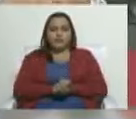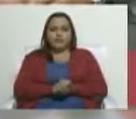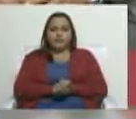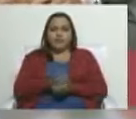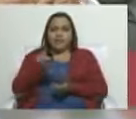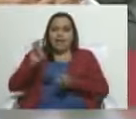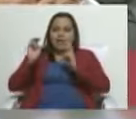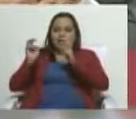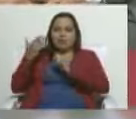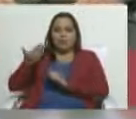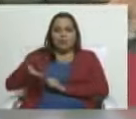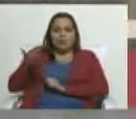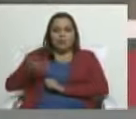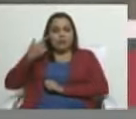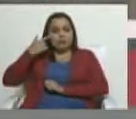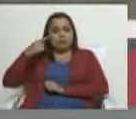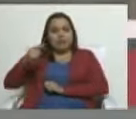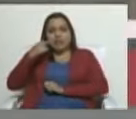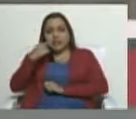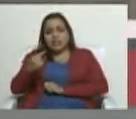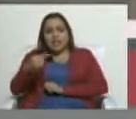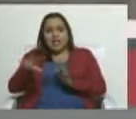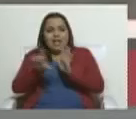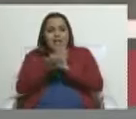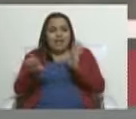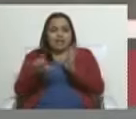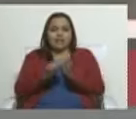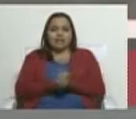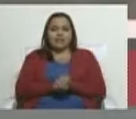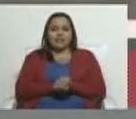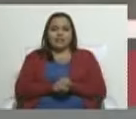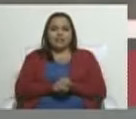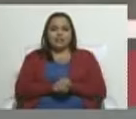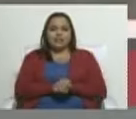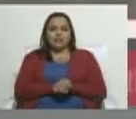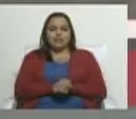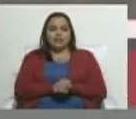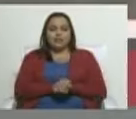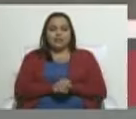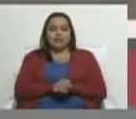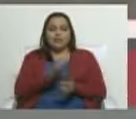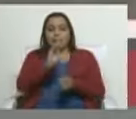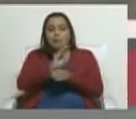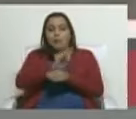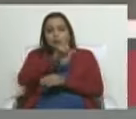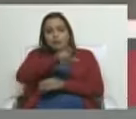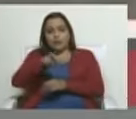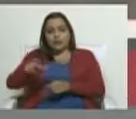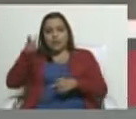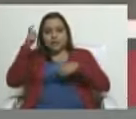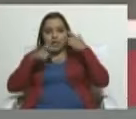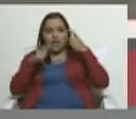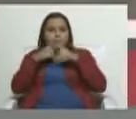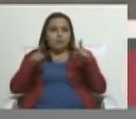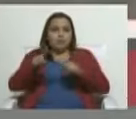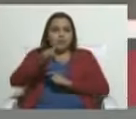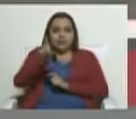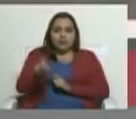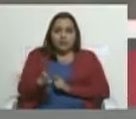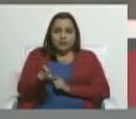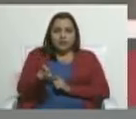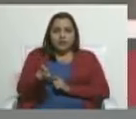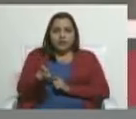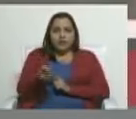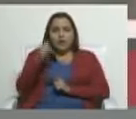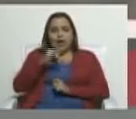gente que nos está sintonizando ahorita dirá, bueno, pero es que esta ley antifascista es para proteger a los chavistas. Pero ahora viene la pregunta, cuando